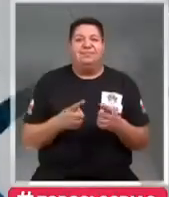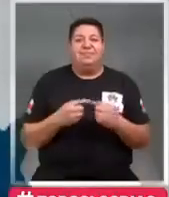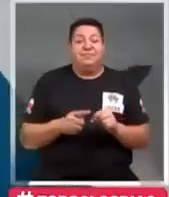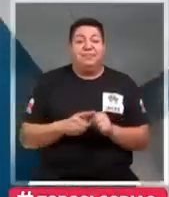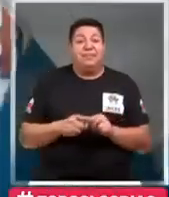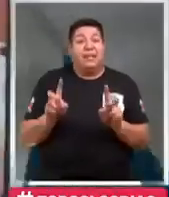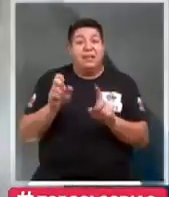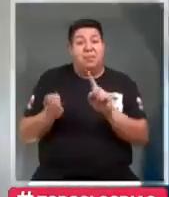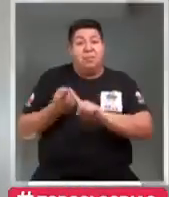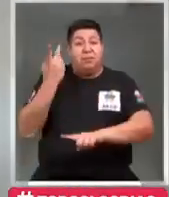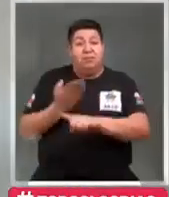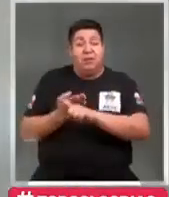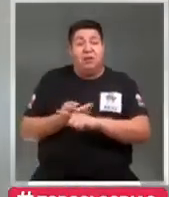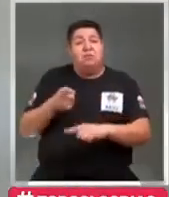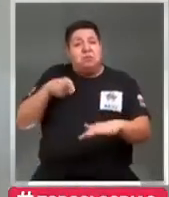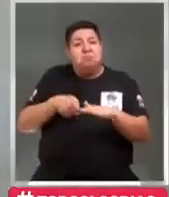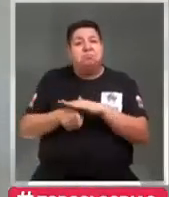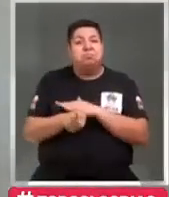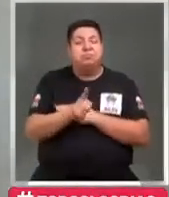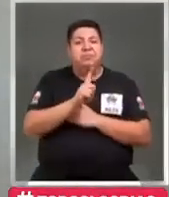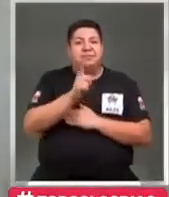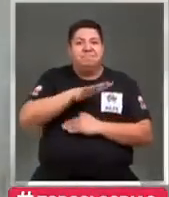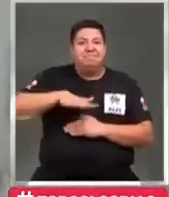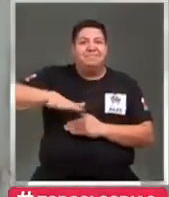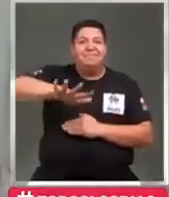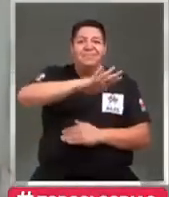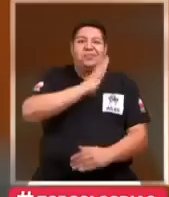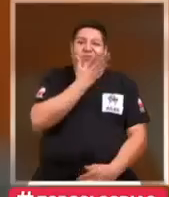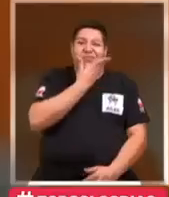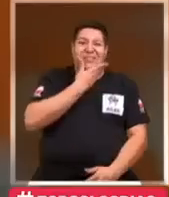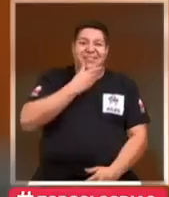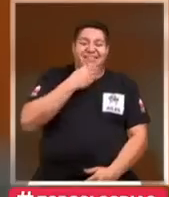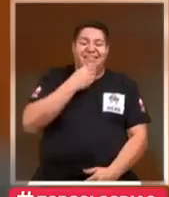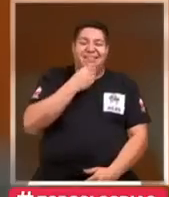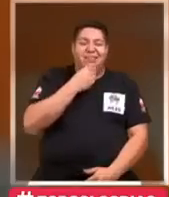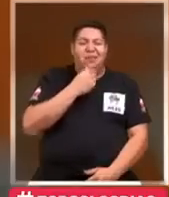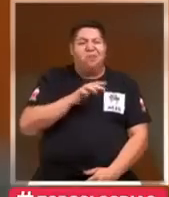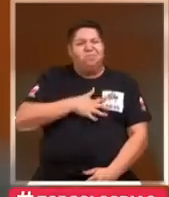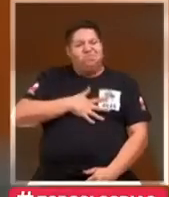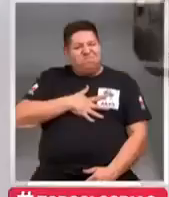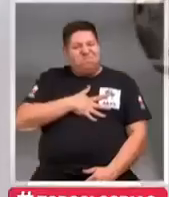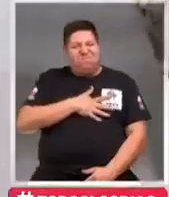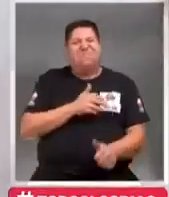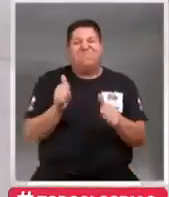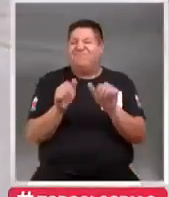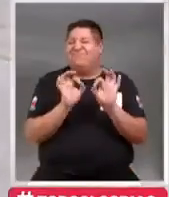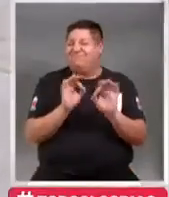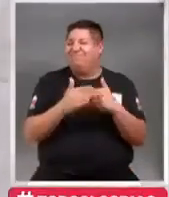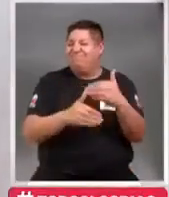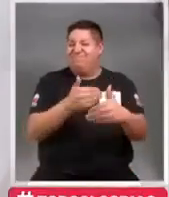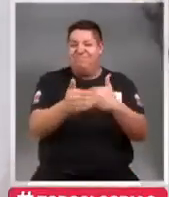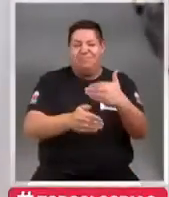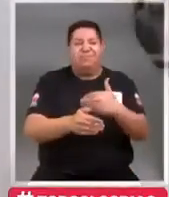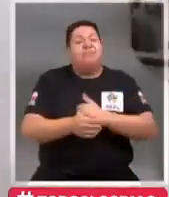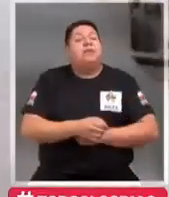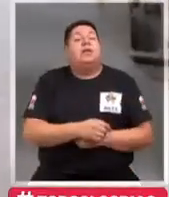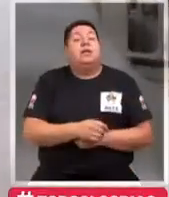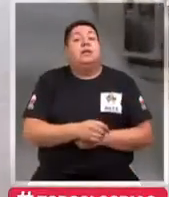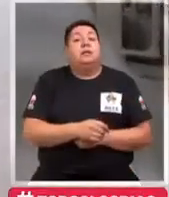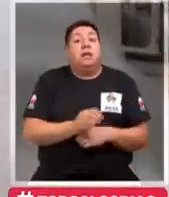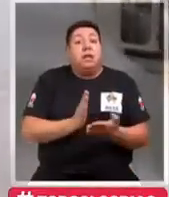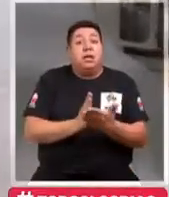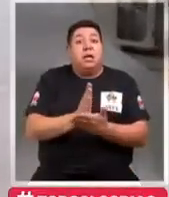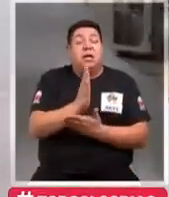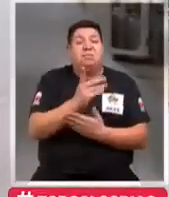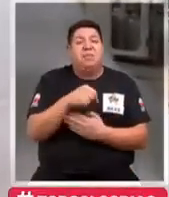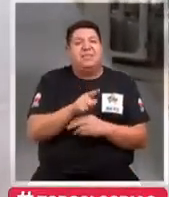La primera vez que llegamos fue bonito, porque sentí que íbamos a estar bien. Al principio